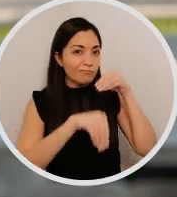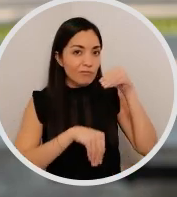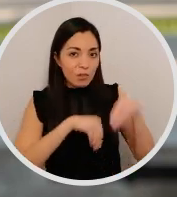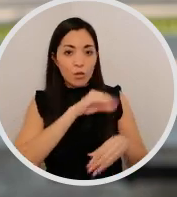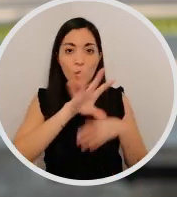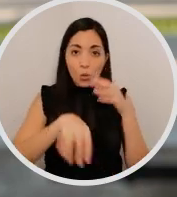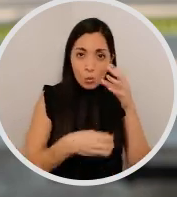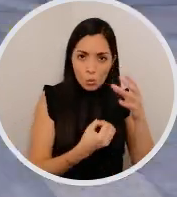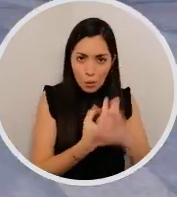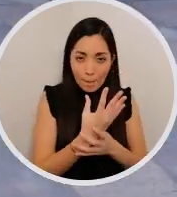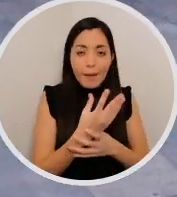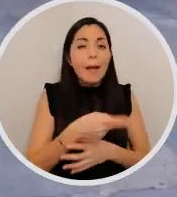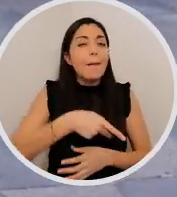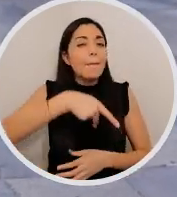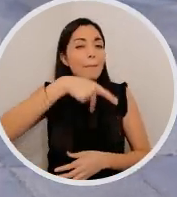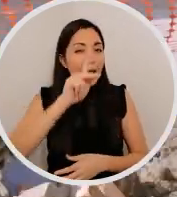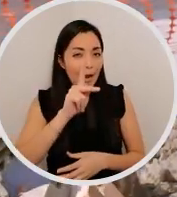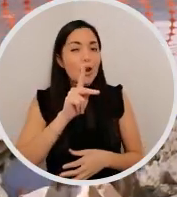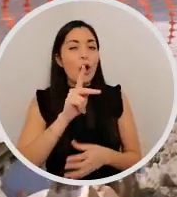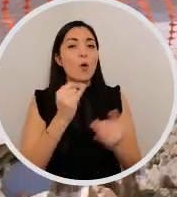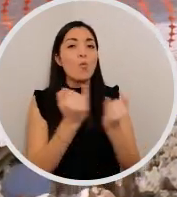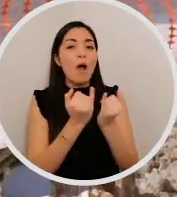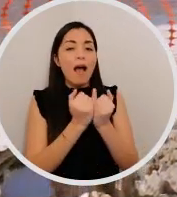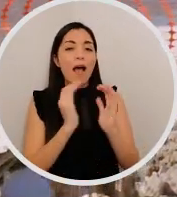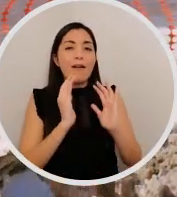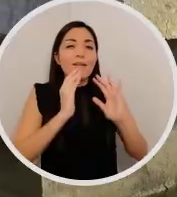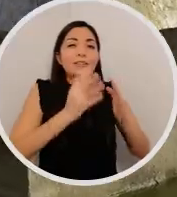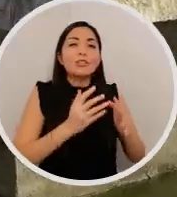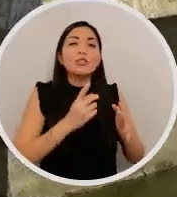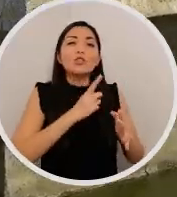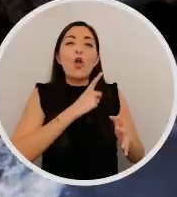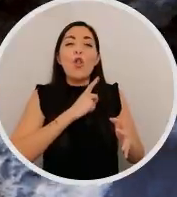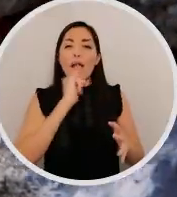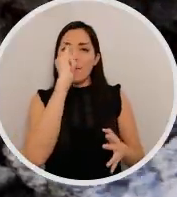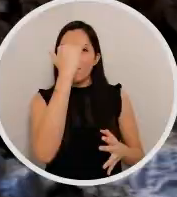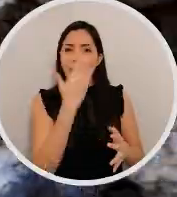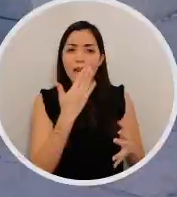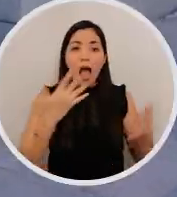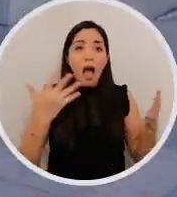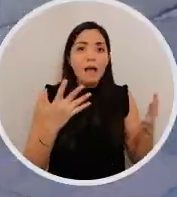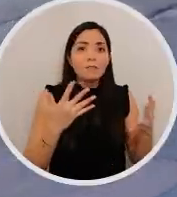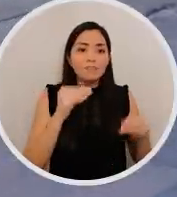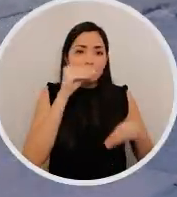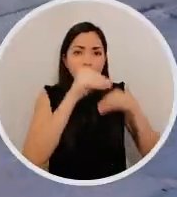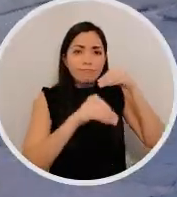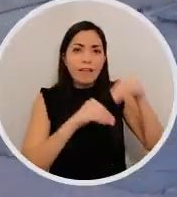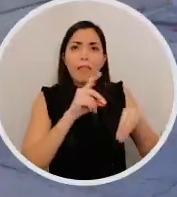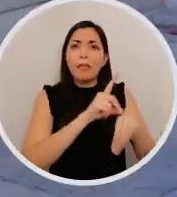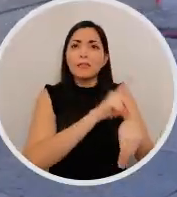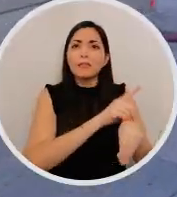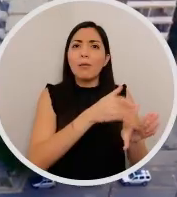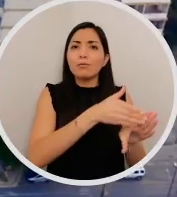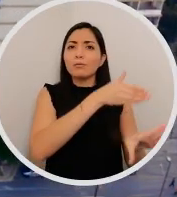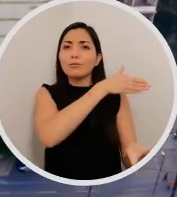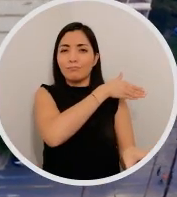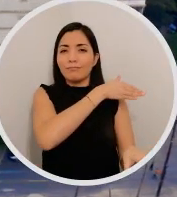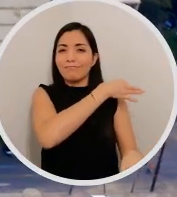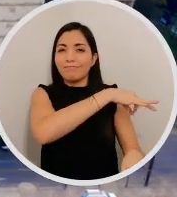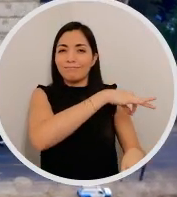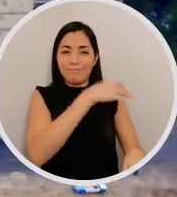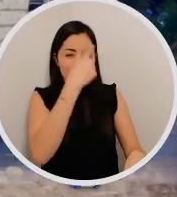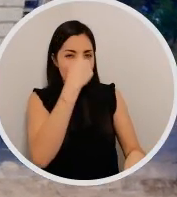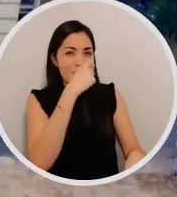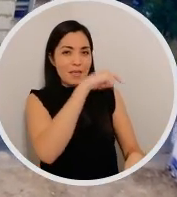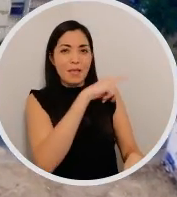Renovemos completamente la plaza, pero que mantengamos, incluso pulamos esa imagen arquitectónica que le dio desde su origen